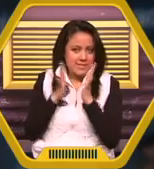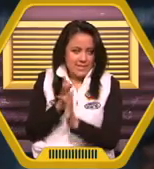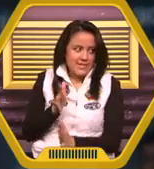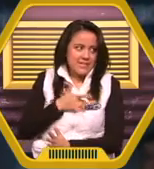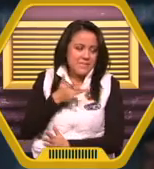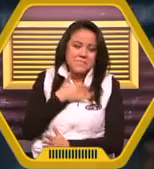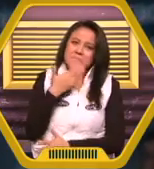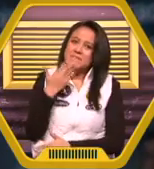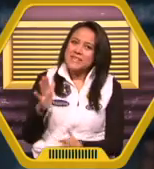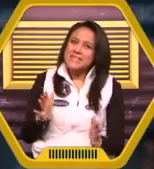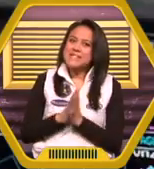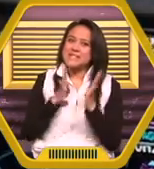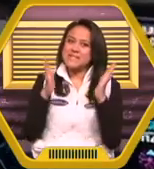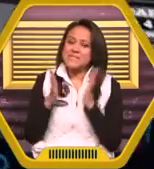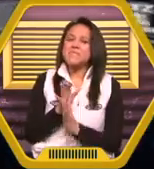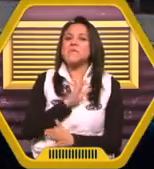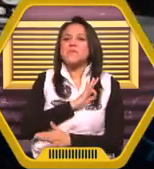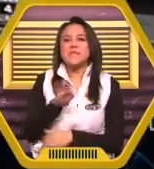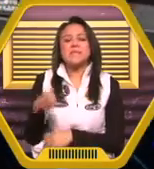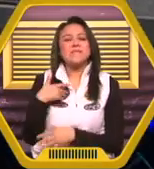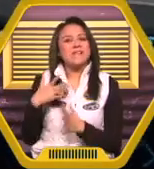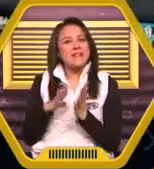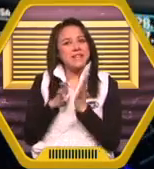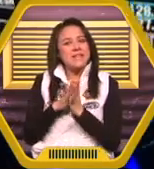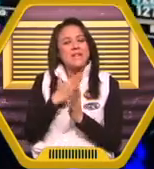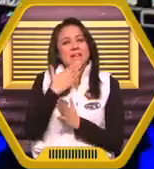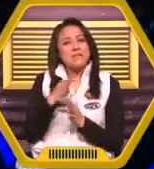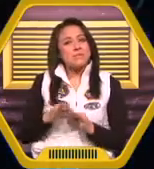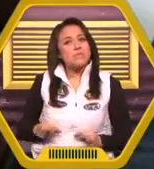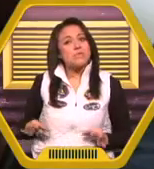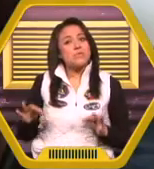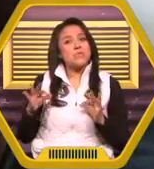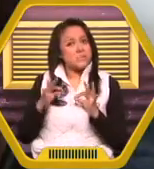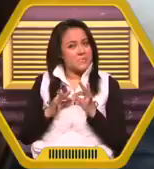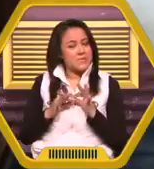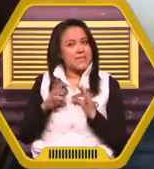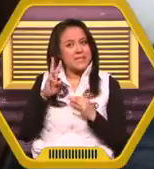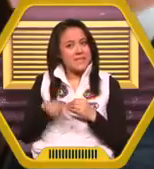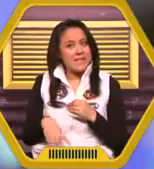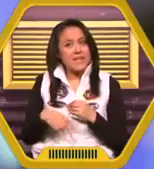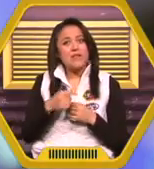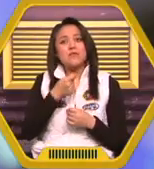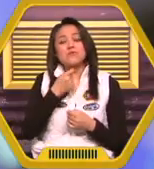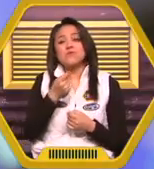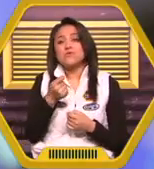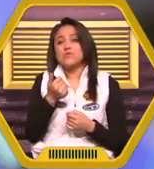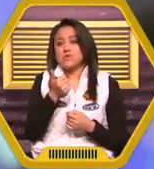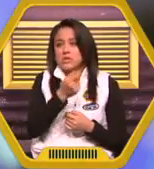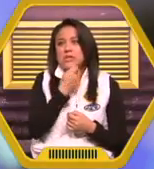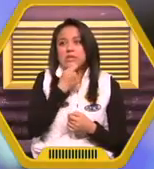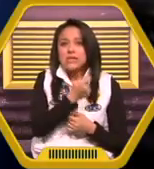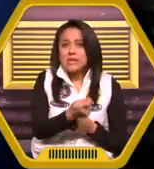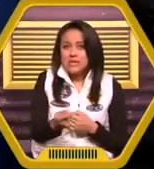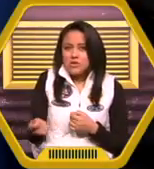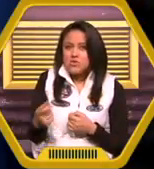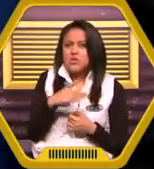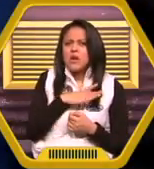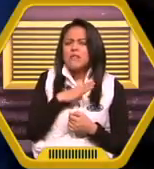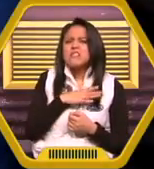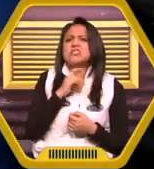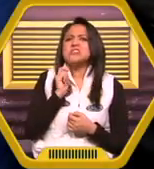participar en esta labor. Es importante que los chicos, o los niños más bien, tengan